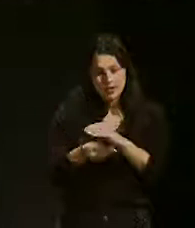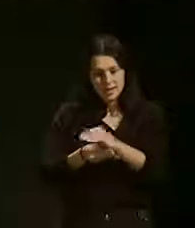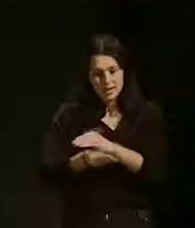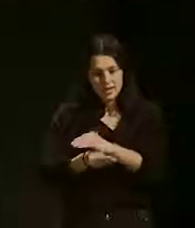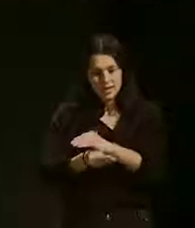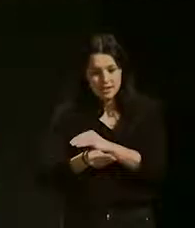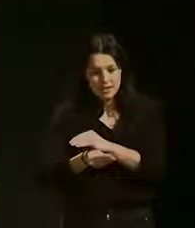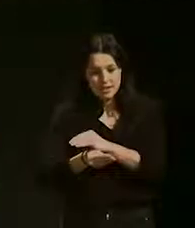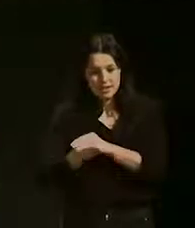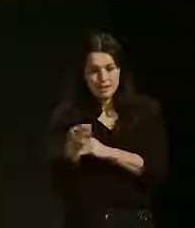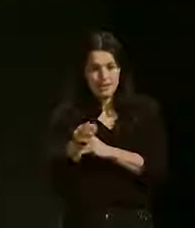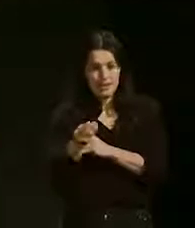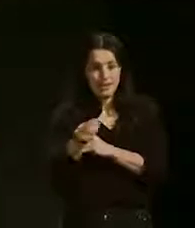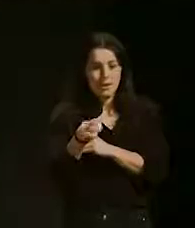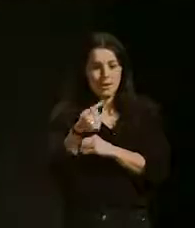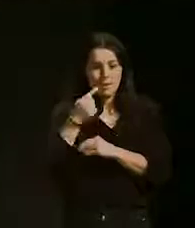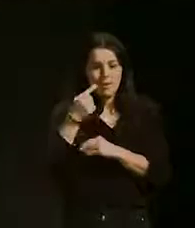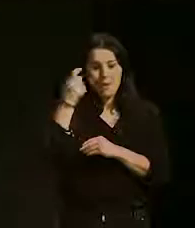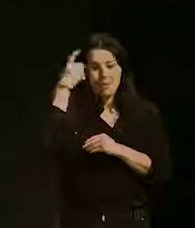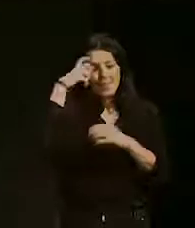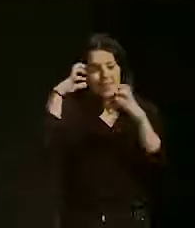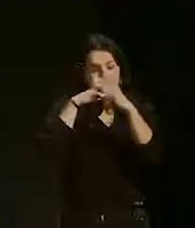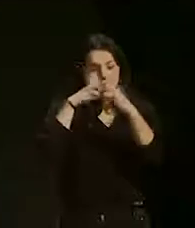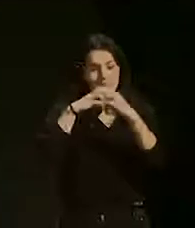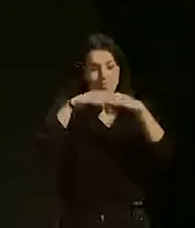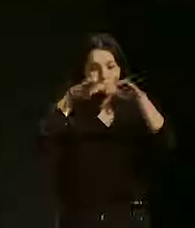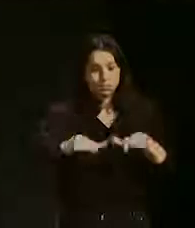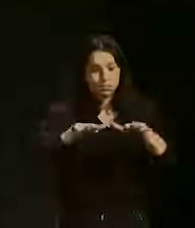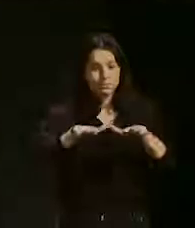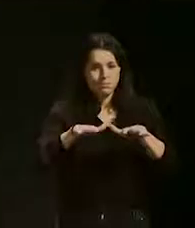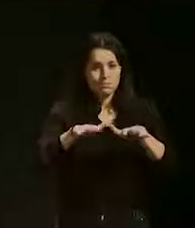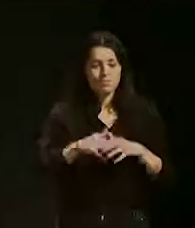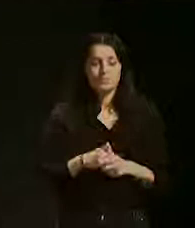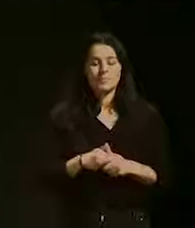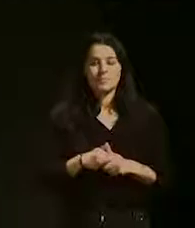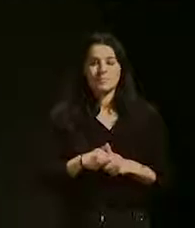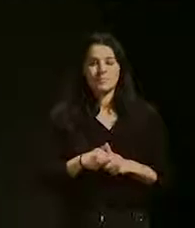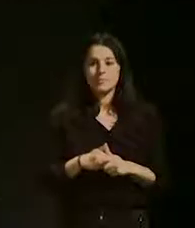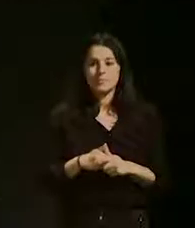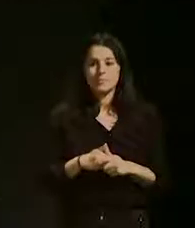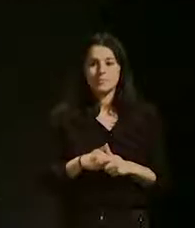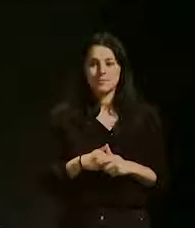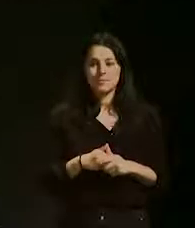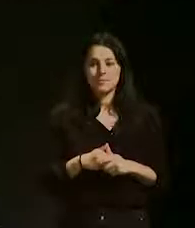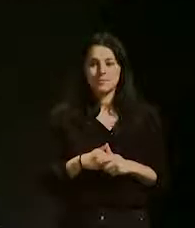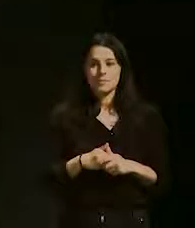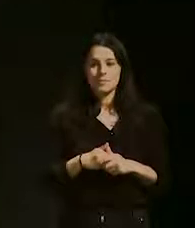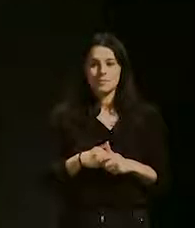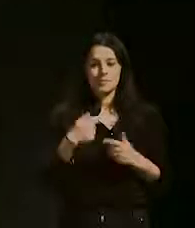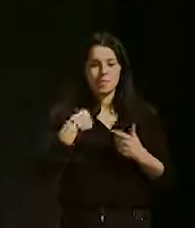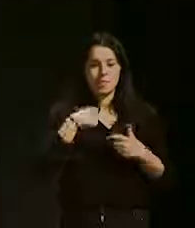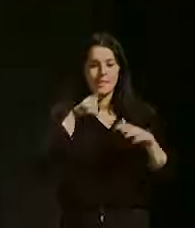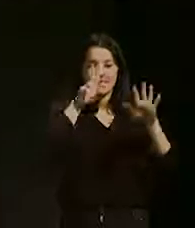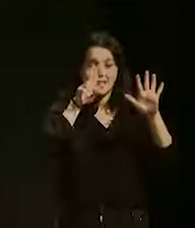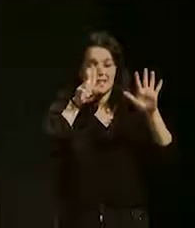Yo nací con una parálisis cerebral severa. Estuve